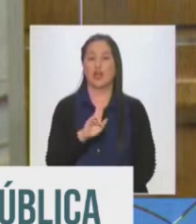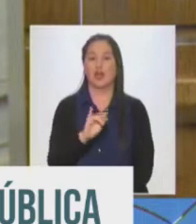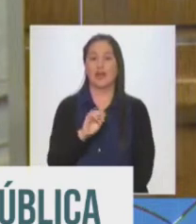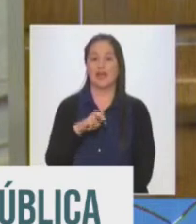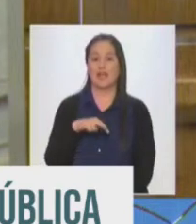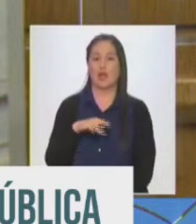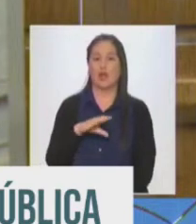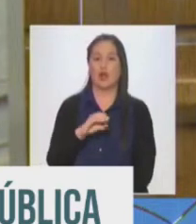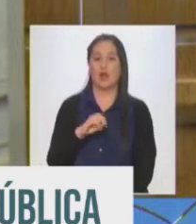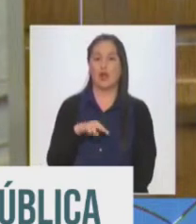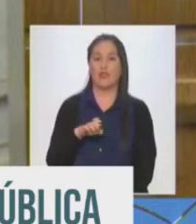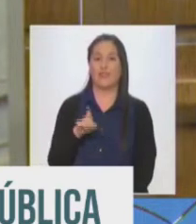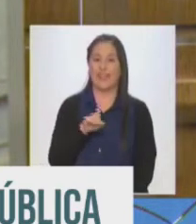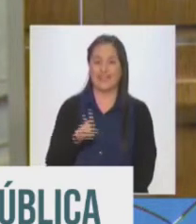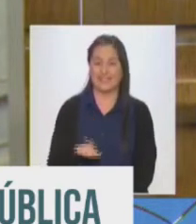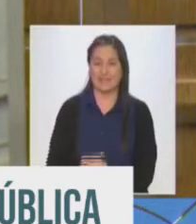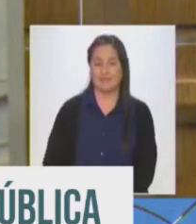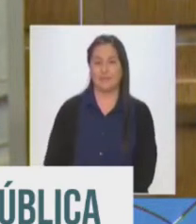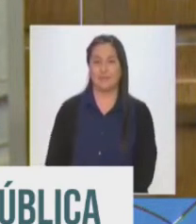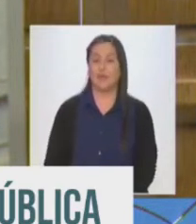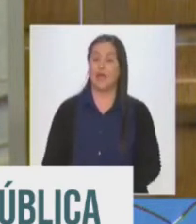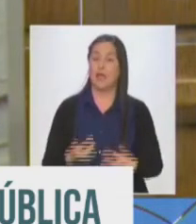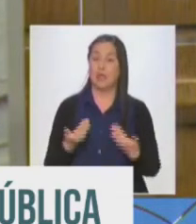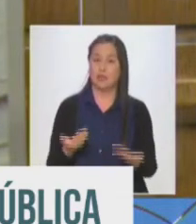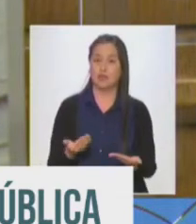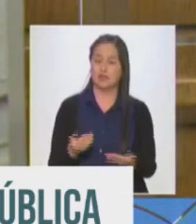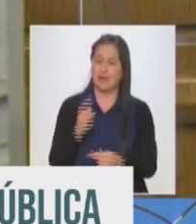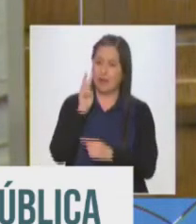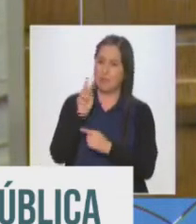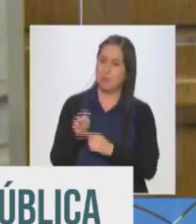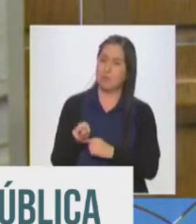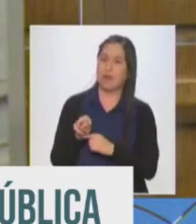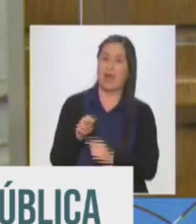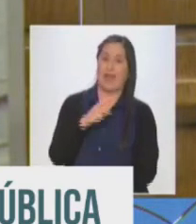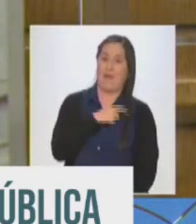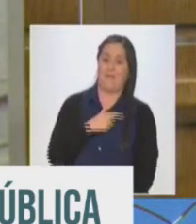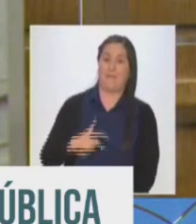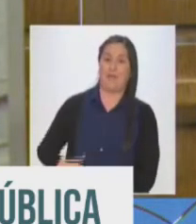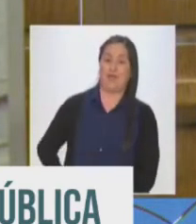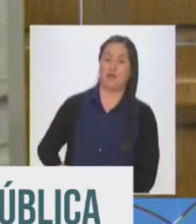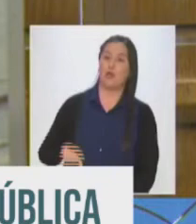gestión se tuvo la imagen de un presidente como un ícono de la defensa